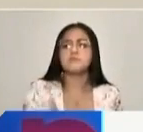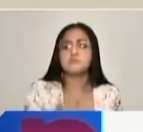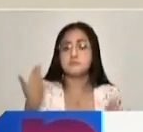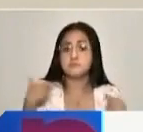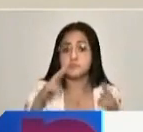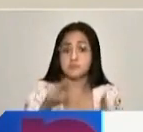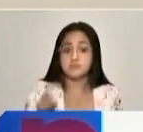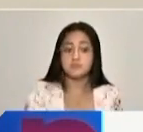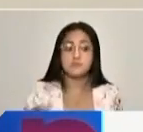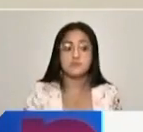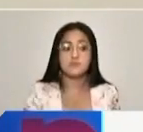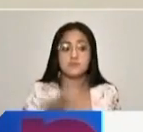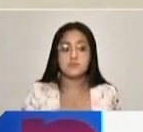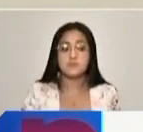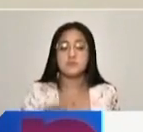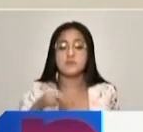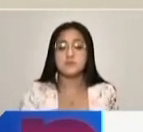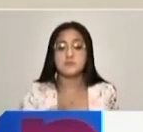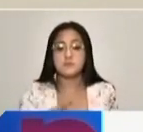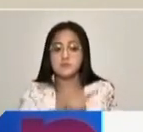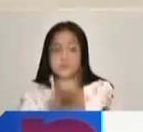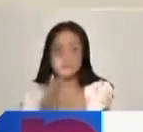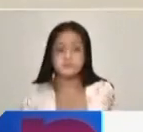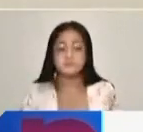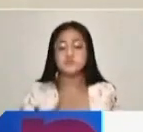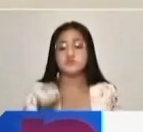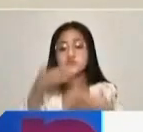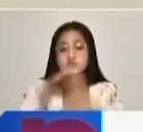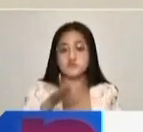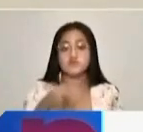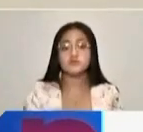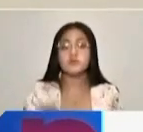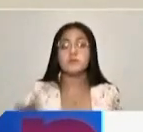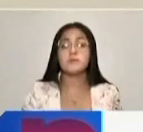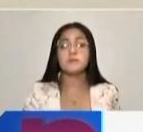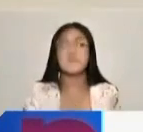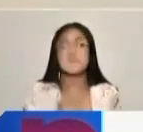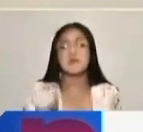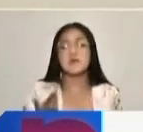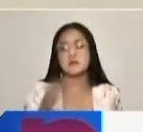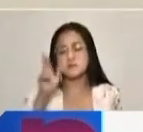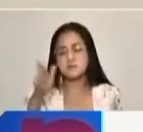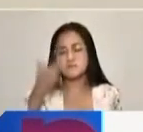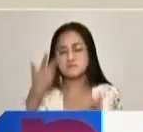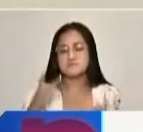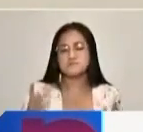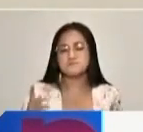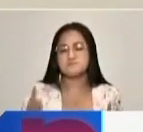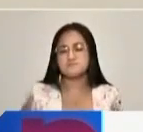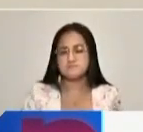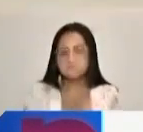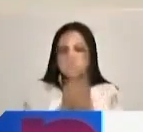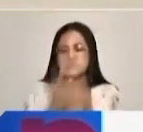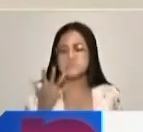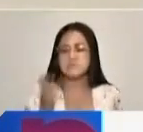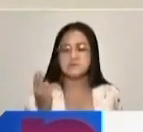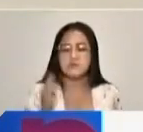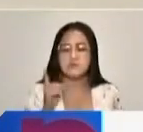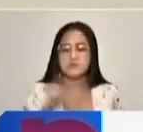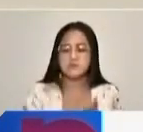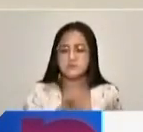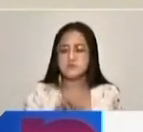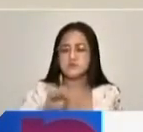el acto de la república sobre la conmemoración de la batalla del 5 de mayo de